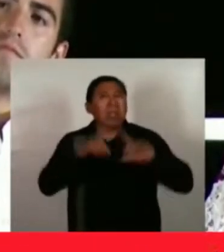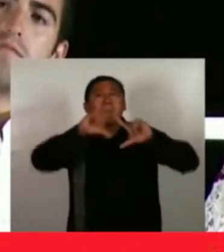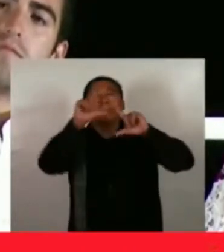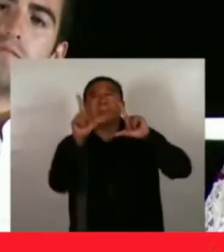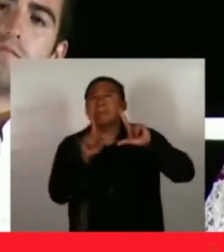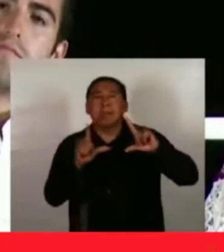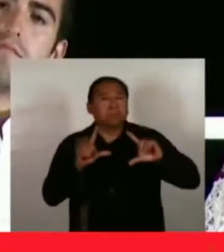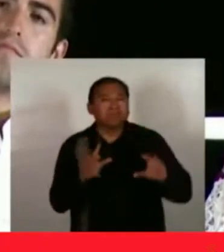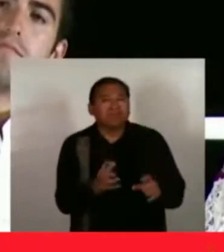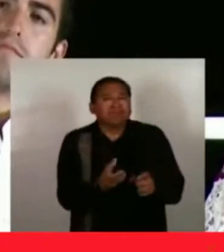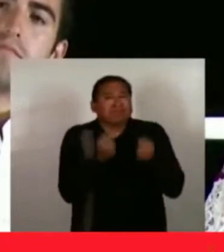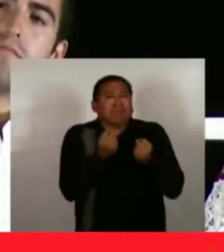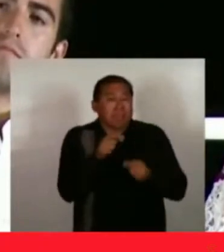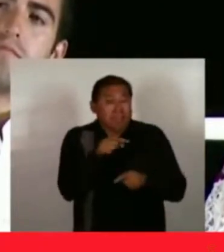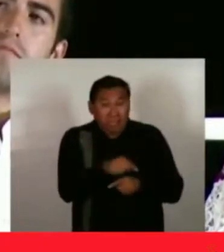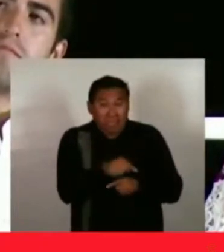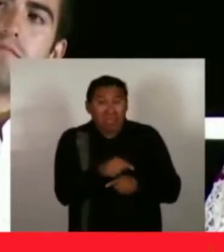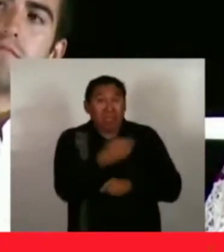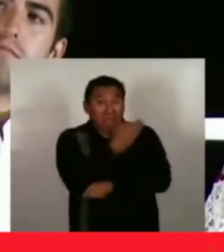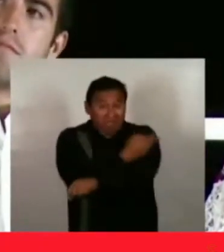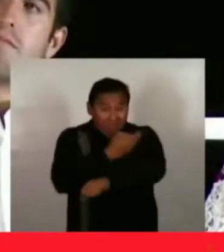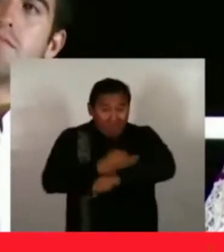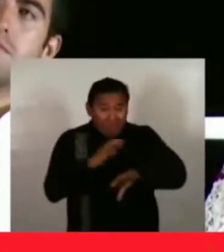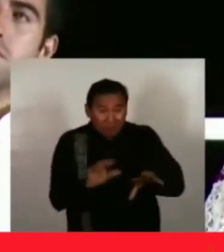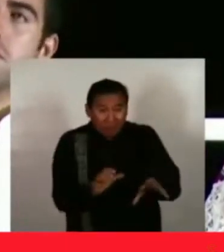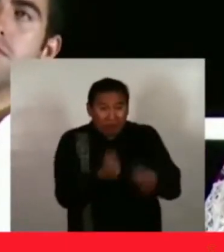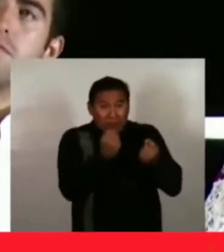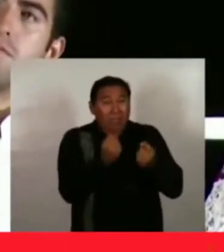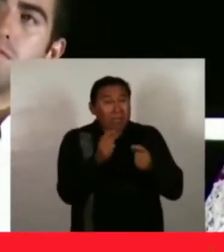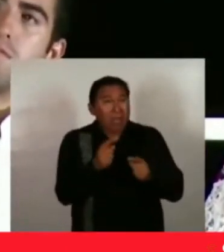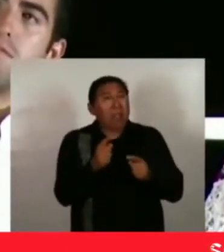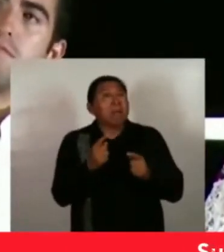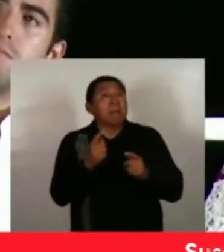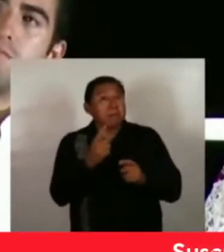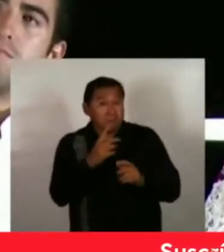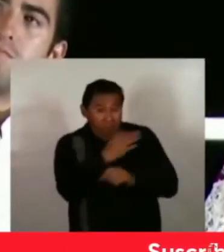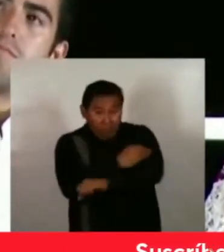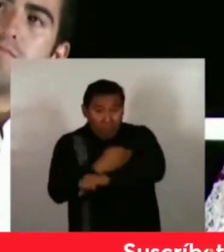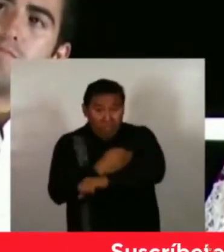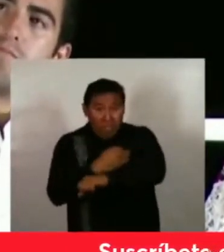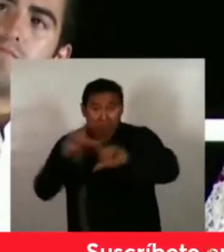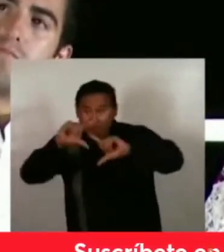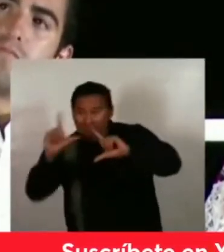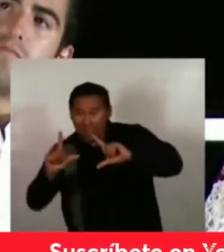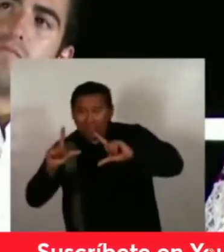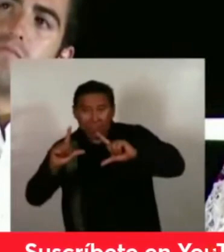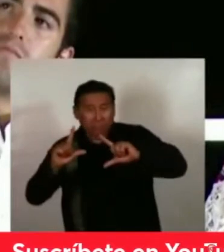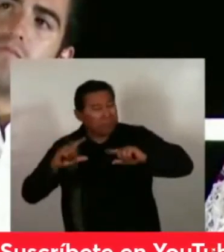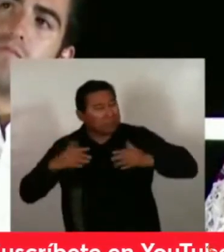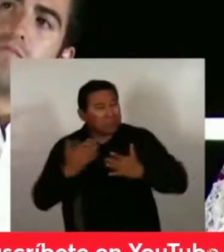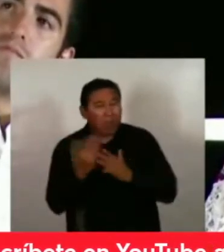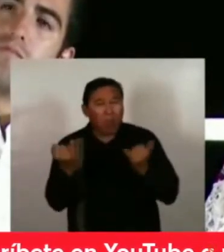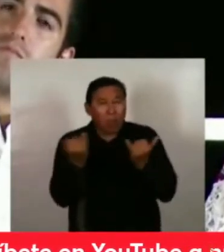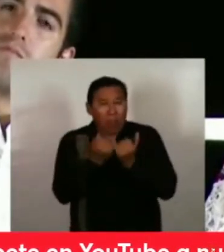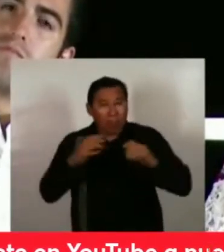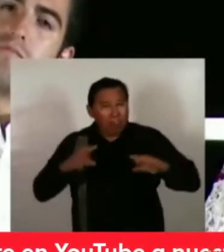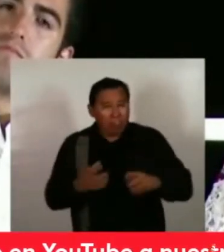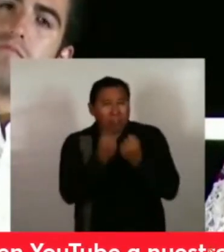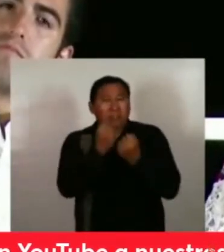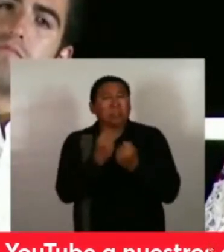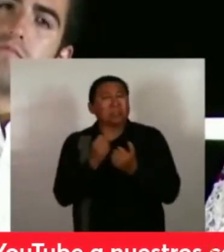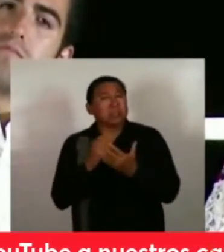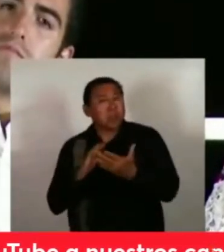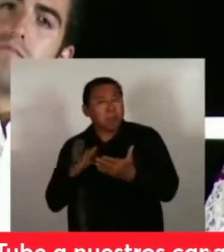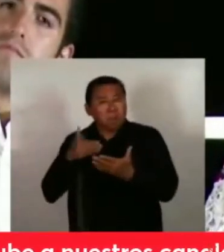nación, porque es lo que sostiene a las familias y las familias son la nación. Por eso esa es mi propuesta,